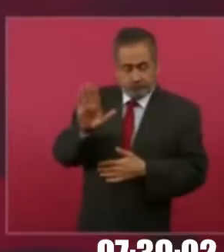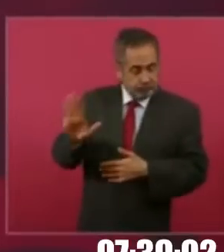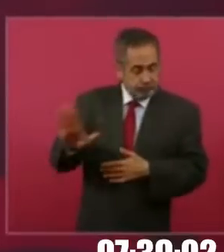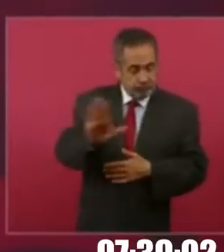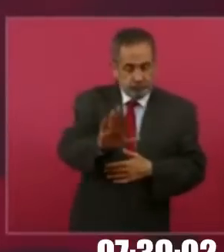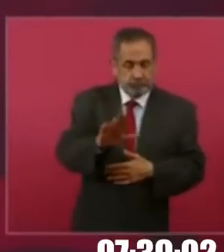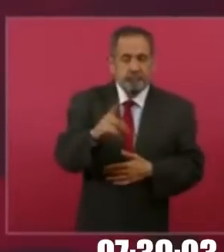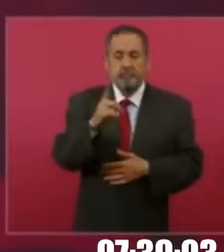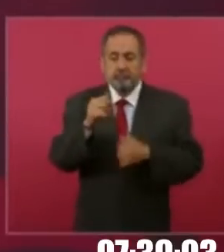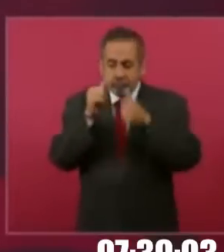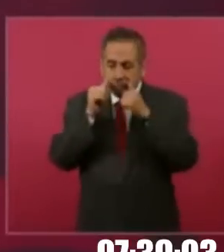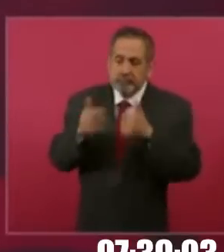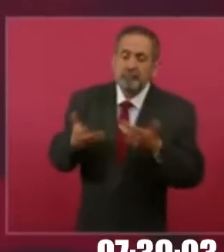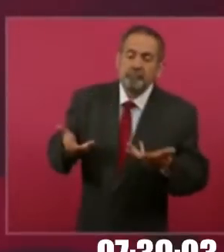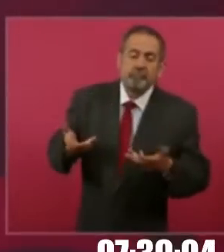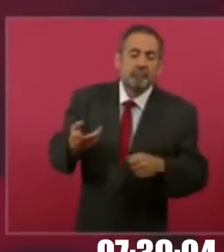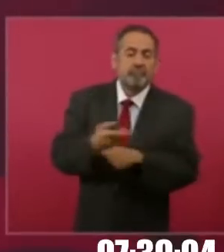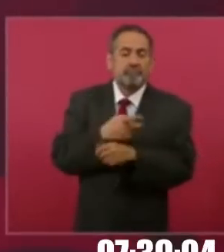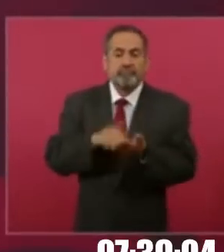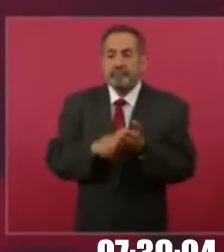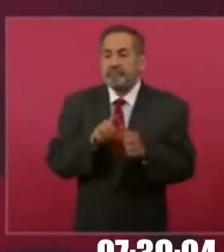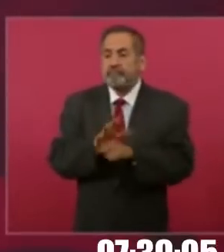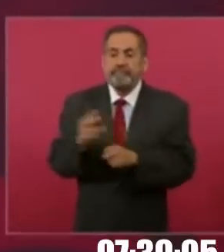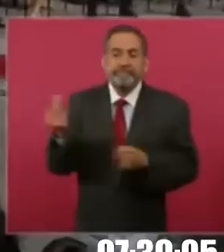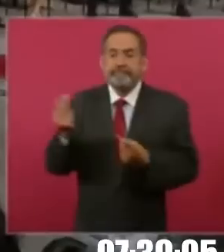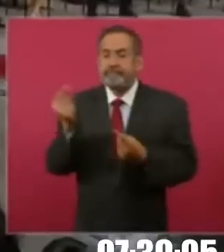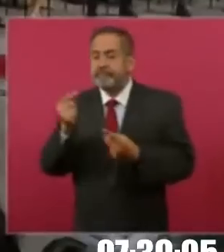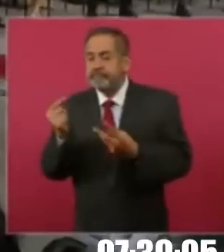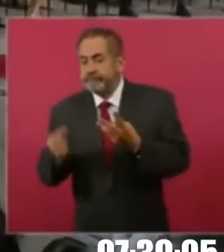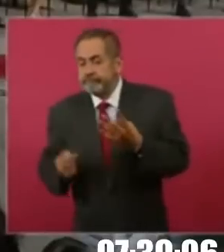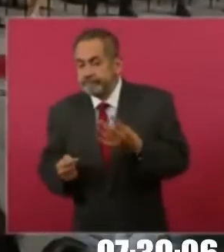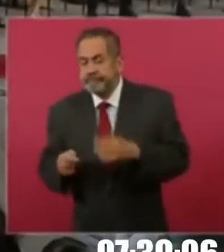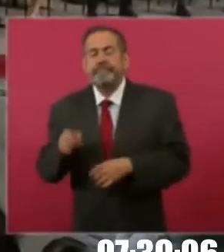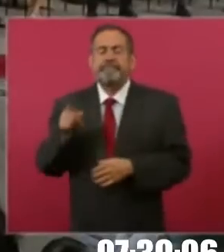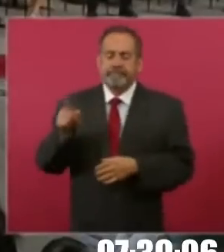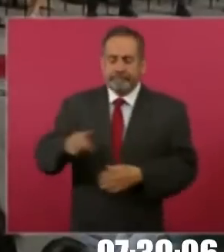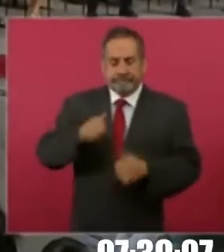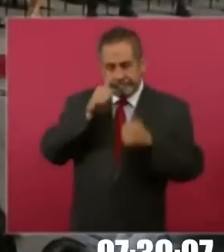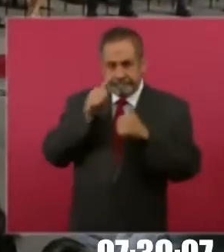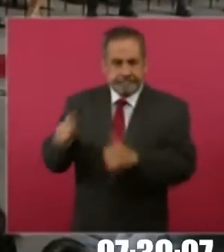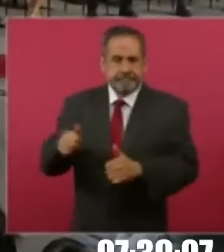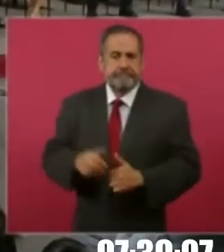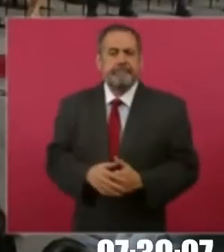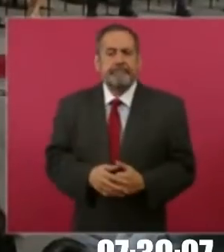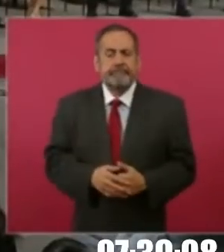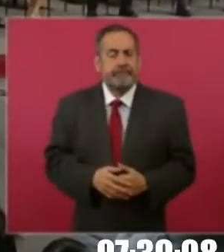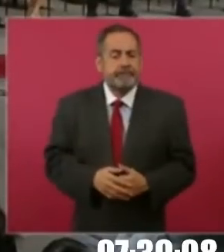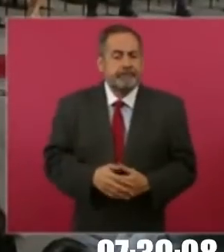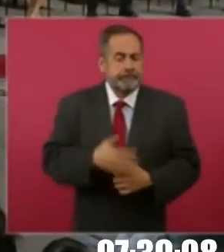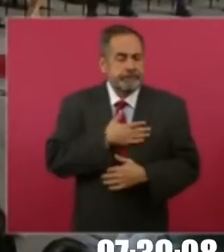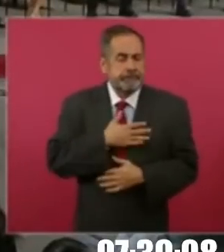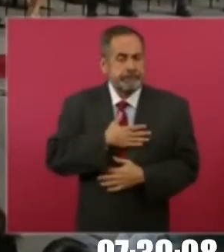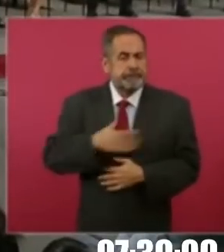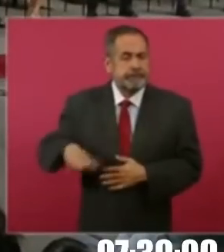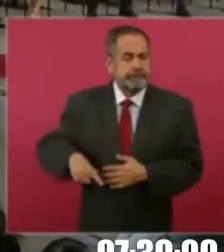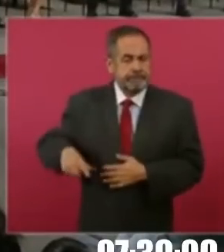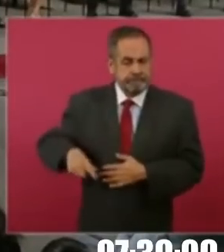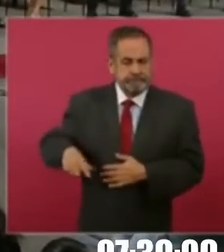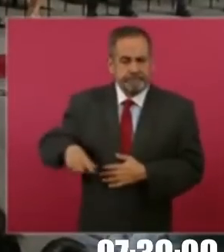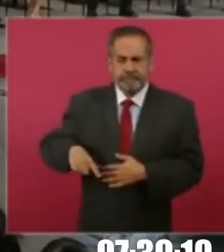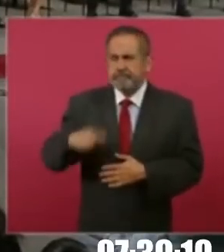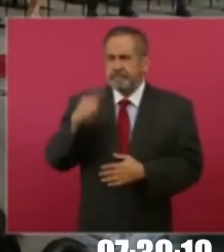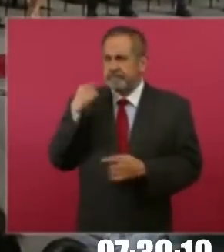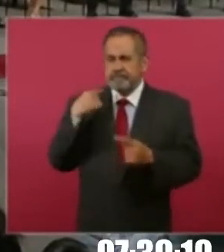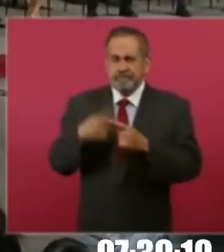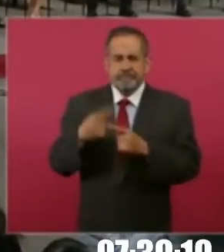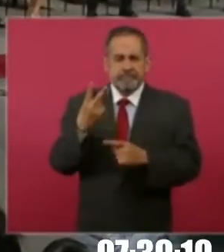y atendiendo como nunca antes las necesidades olvidadas por años desde el gobierno del estado en